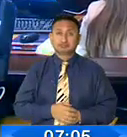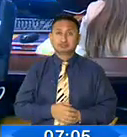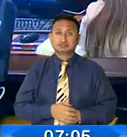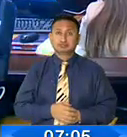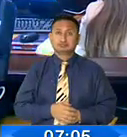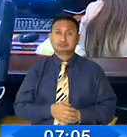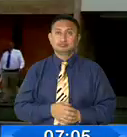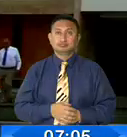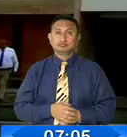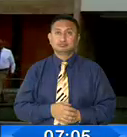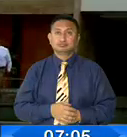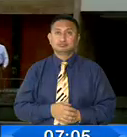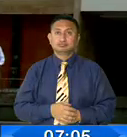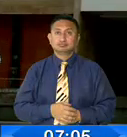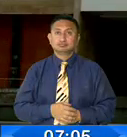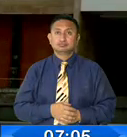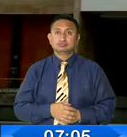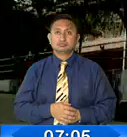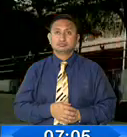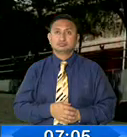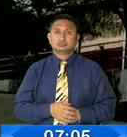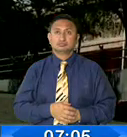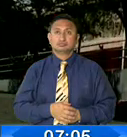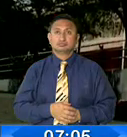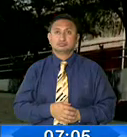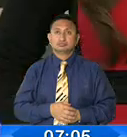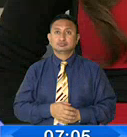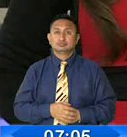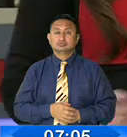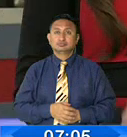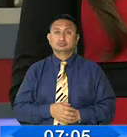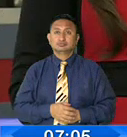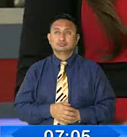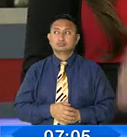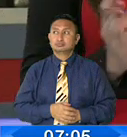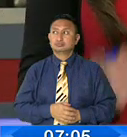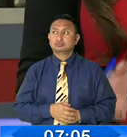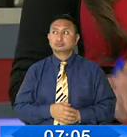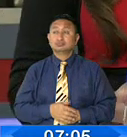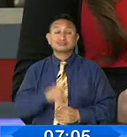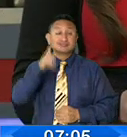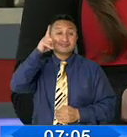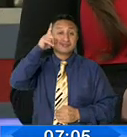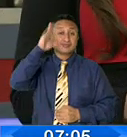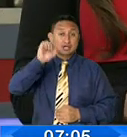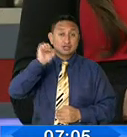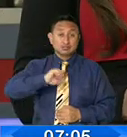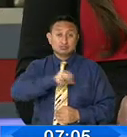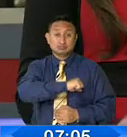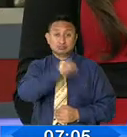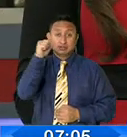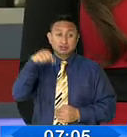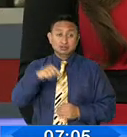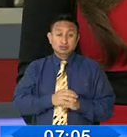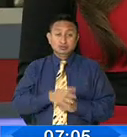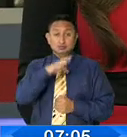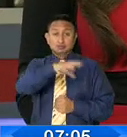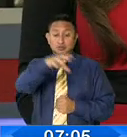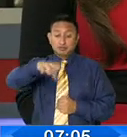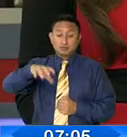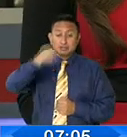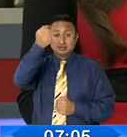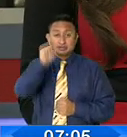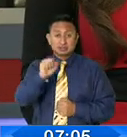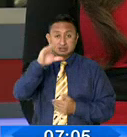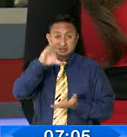ellos, informó Valeria Navarro. Y que Guillermo Lasso haya ganado en gran parte de la Sierra Centro es